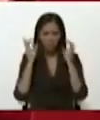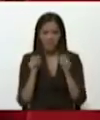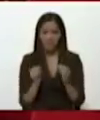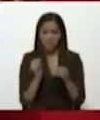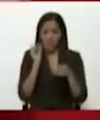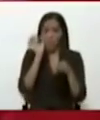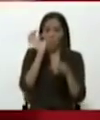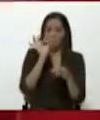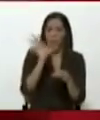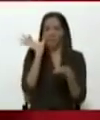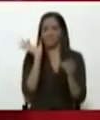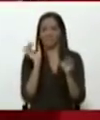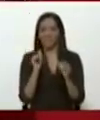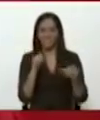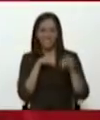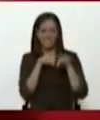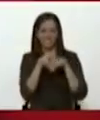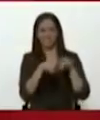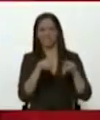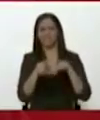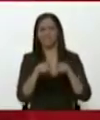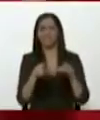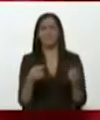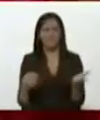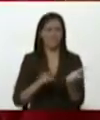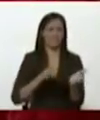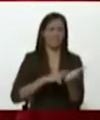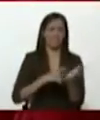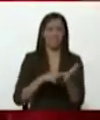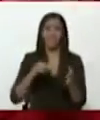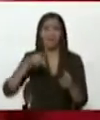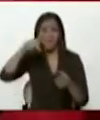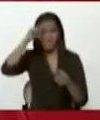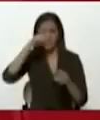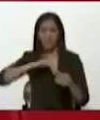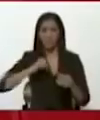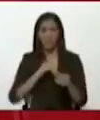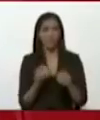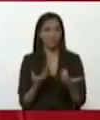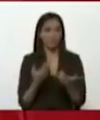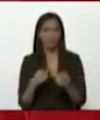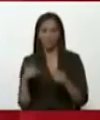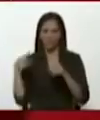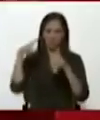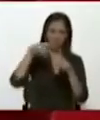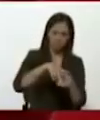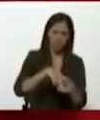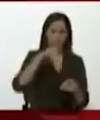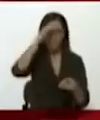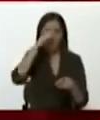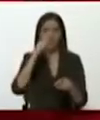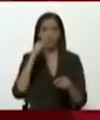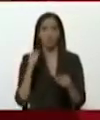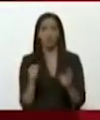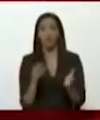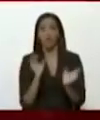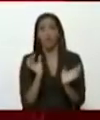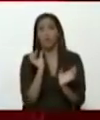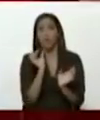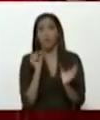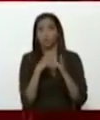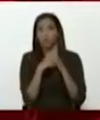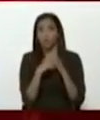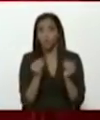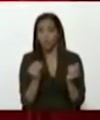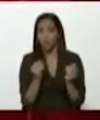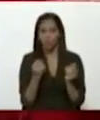mismos compañeros para decir que Pedro era de la DC y todo lo demás. Y empezaban a perseguir a Pedro Carvajalino. En determinado momento todo el mundo